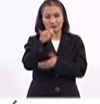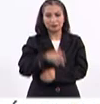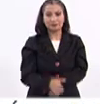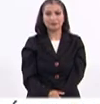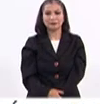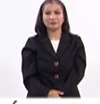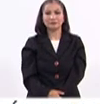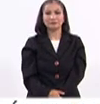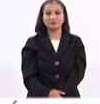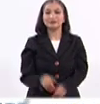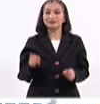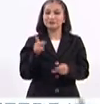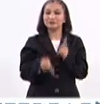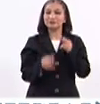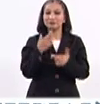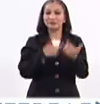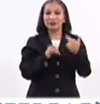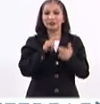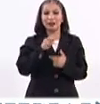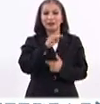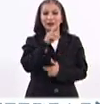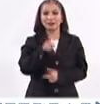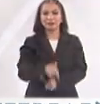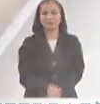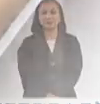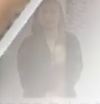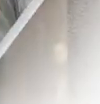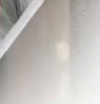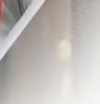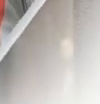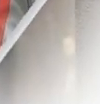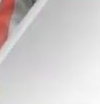gracias. Gracias. Una pausa y volvemos. Esto es Interfaz.